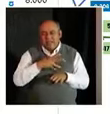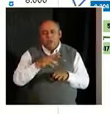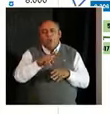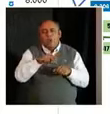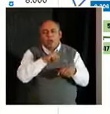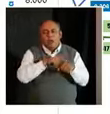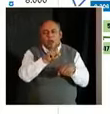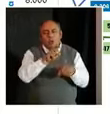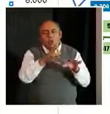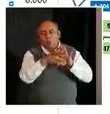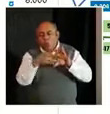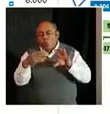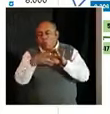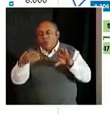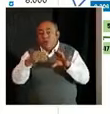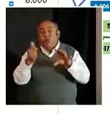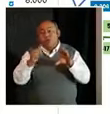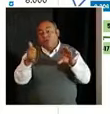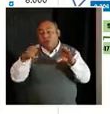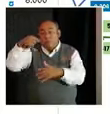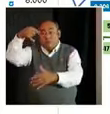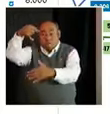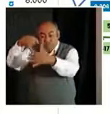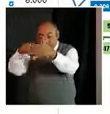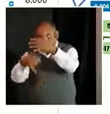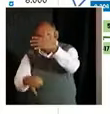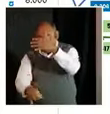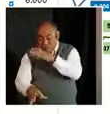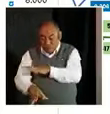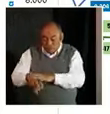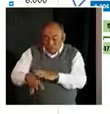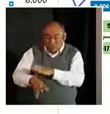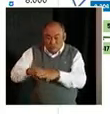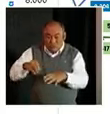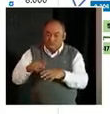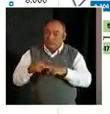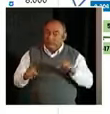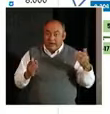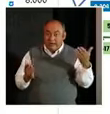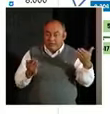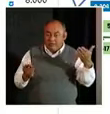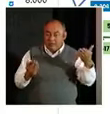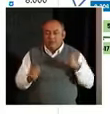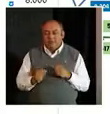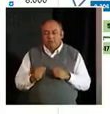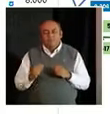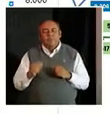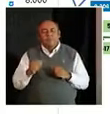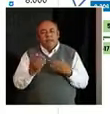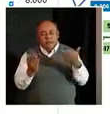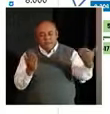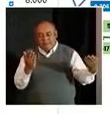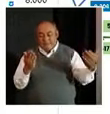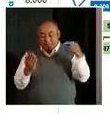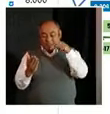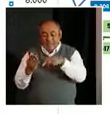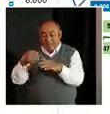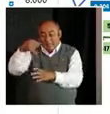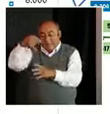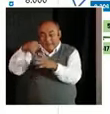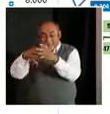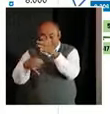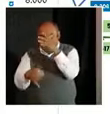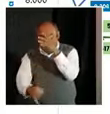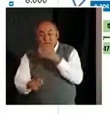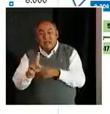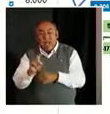subterráneas. Como vemos, las fuentes subterráneas que están en la parte de abajo